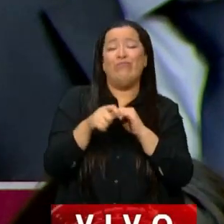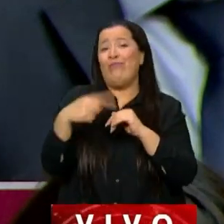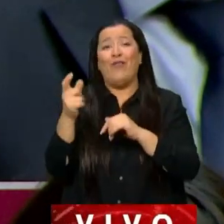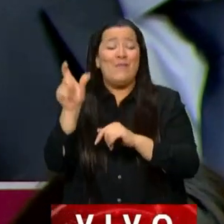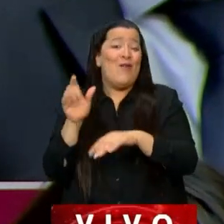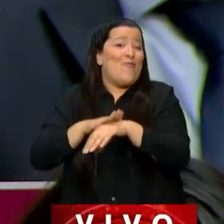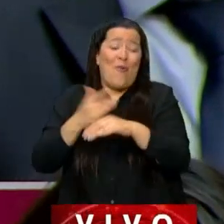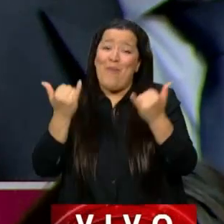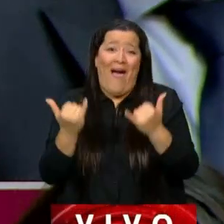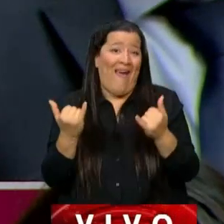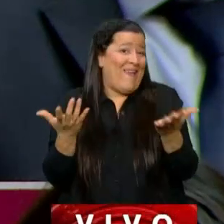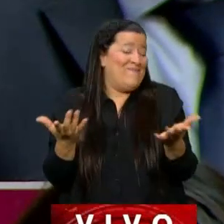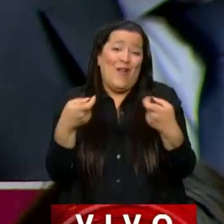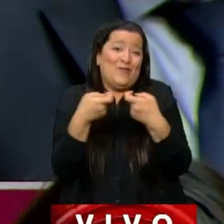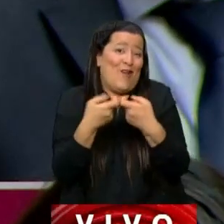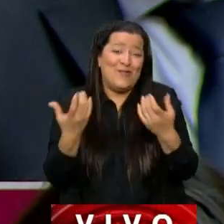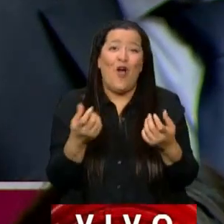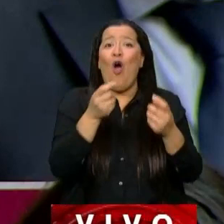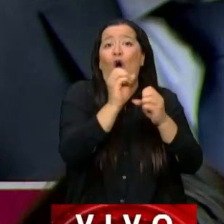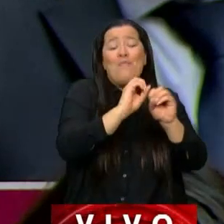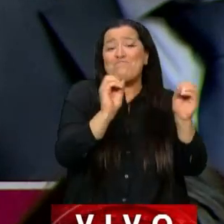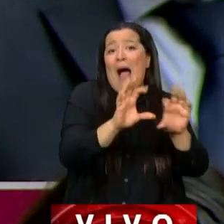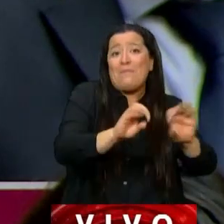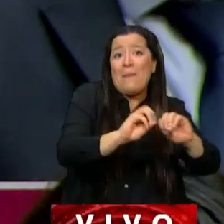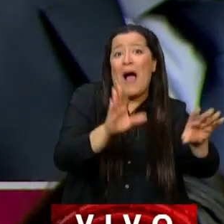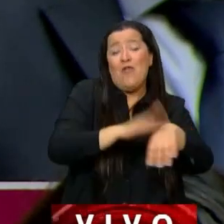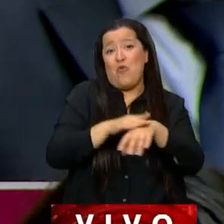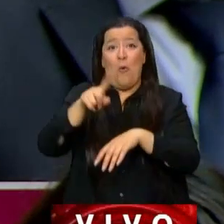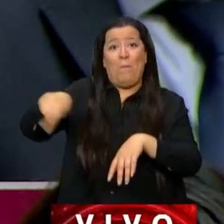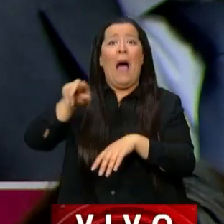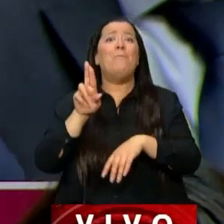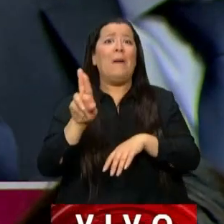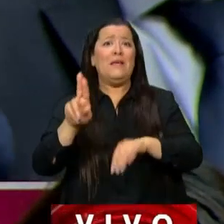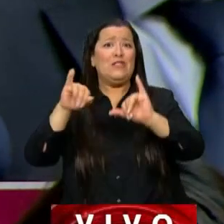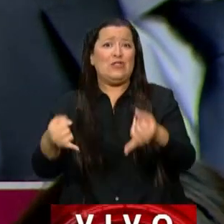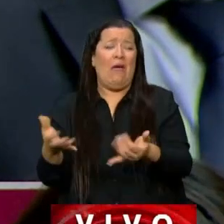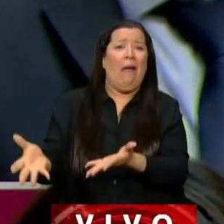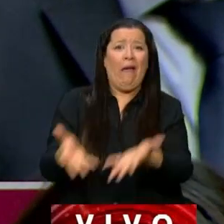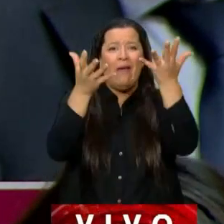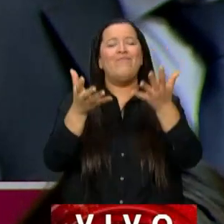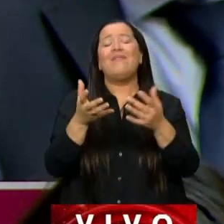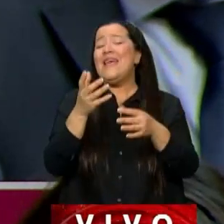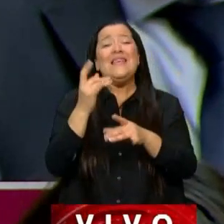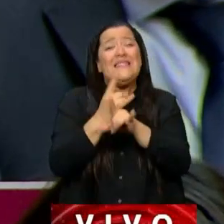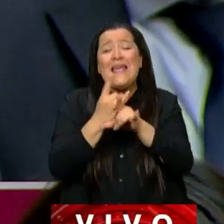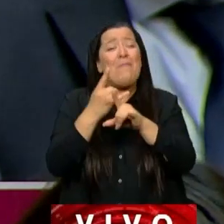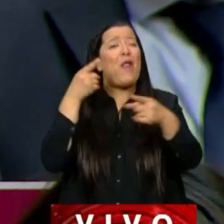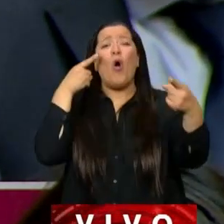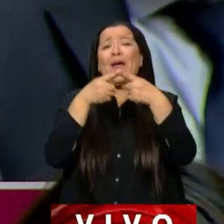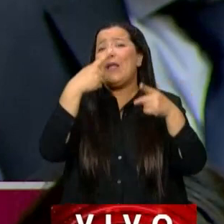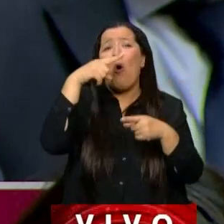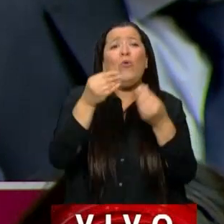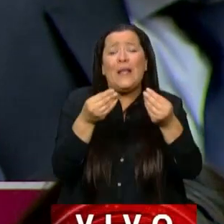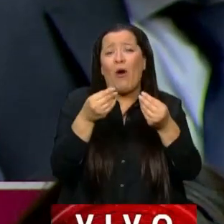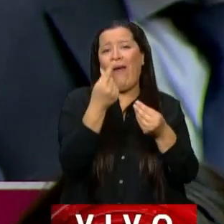coimea, hay alguien que hace las cosas mal porque otro se lo permite, y siempre detrás de esto está el lucro y la ganancia.